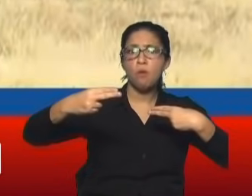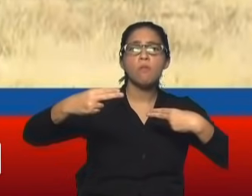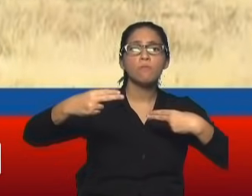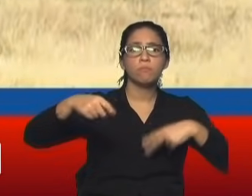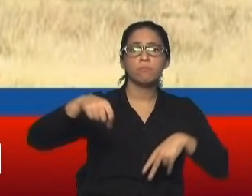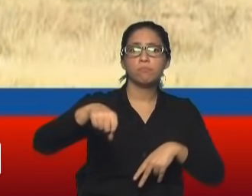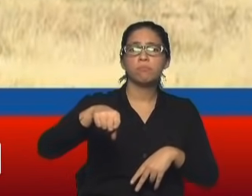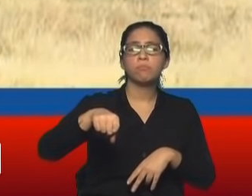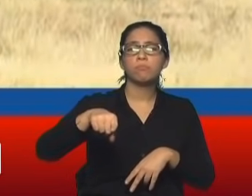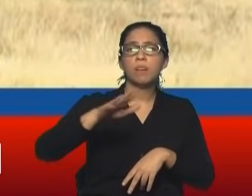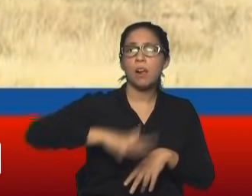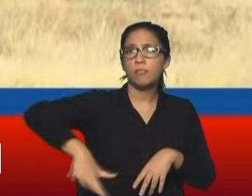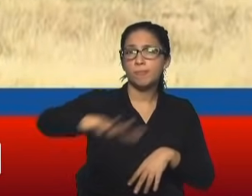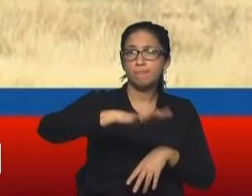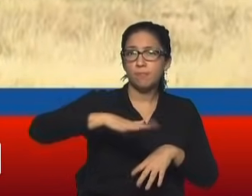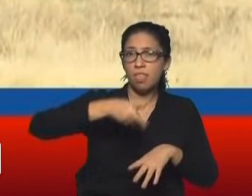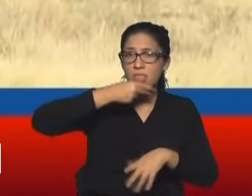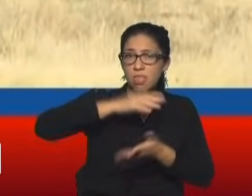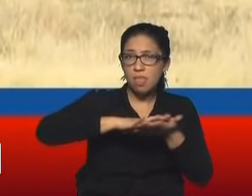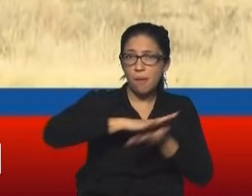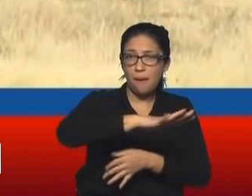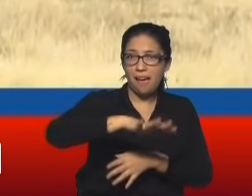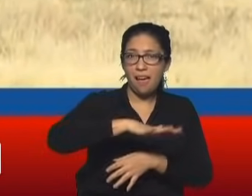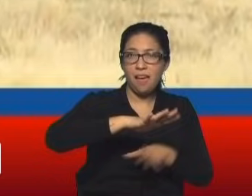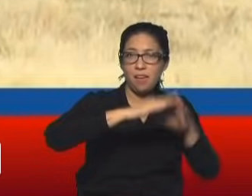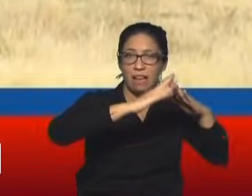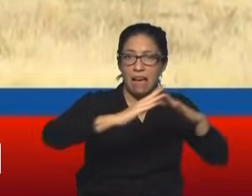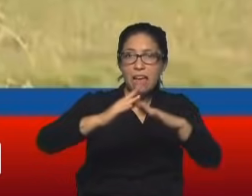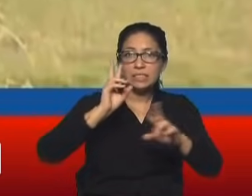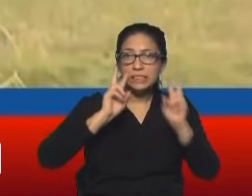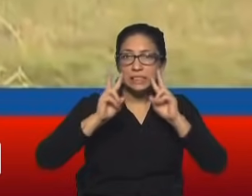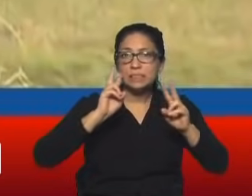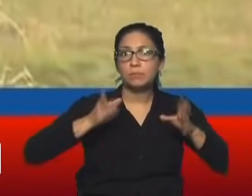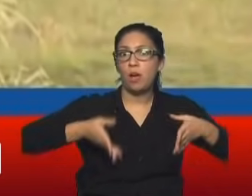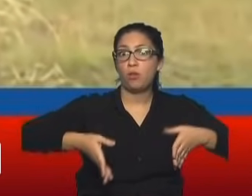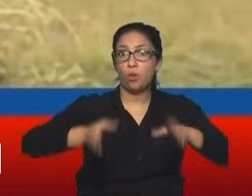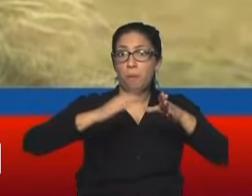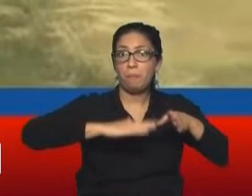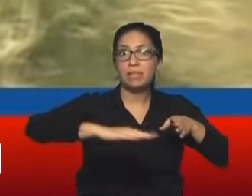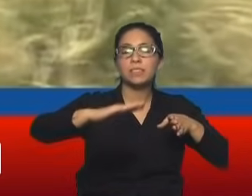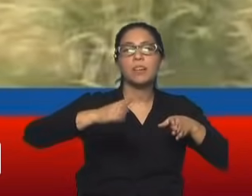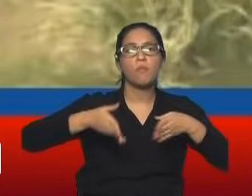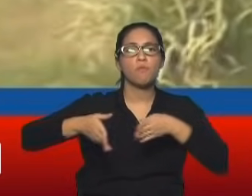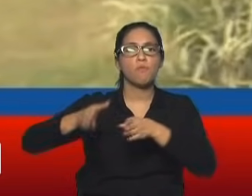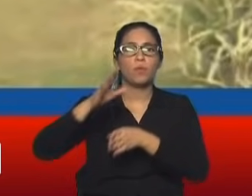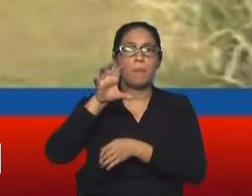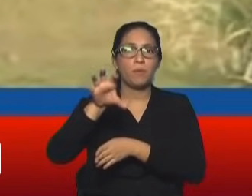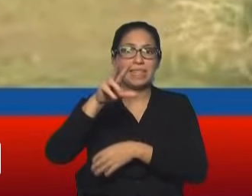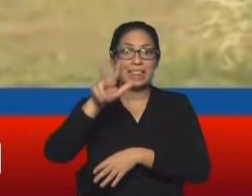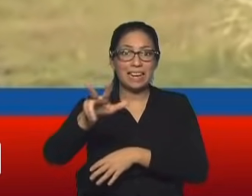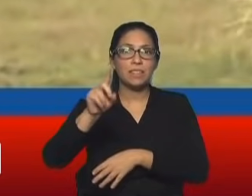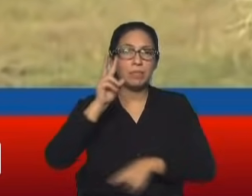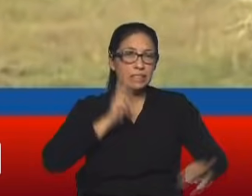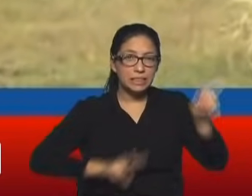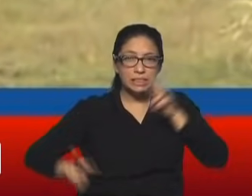de estas horas en descampados lindantes al barrio 544 Viviendas, en la autopista Serranías Puntanas y sobre la ruta provincial 3. Como les